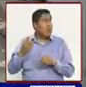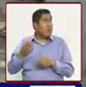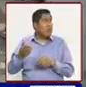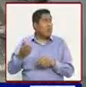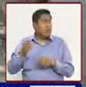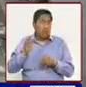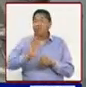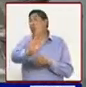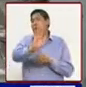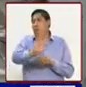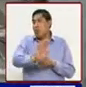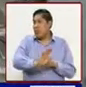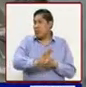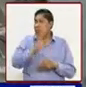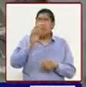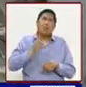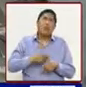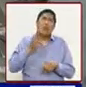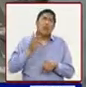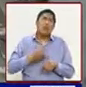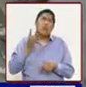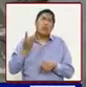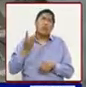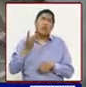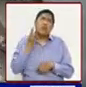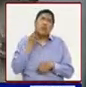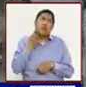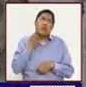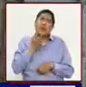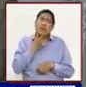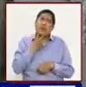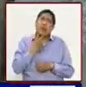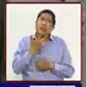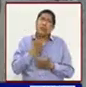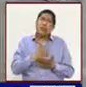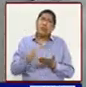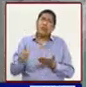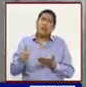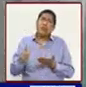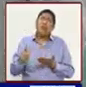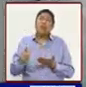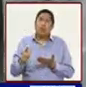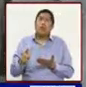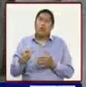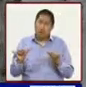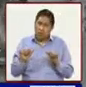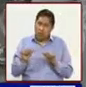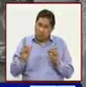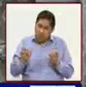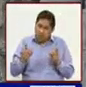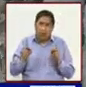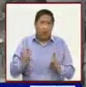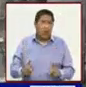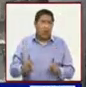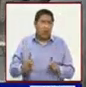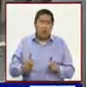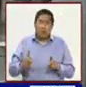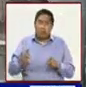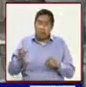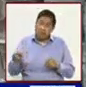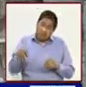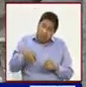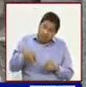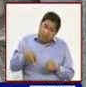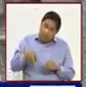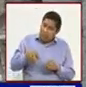ha empujado dos o tres veces hace no mucho, 3 semanas, también una persona en este mismo lugar por bajar a la